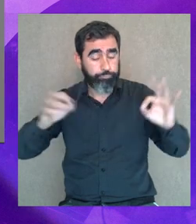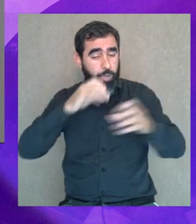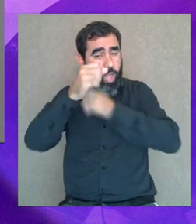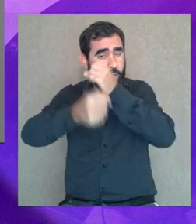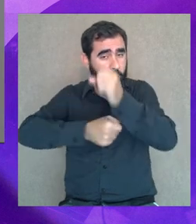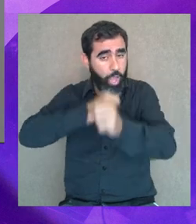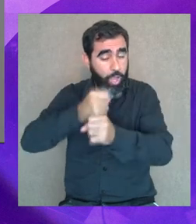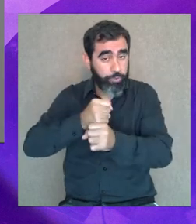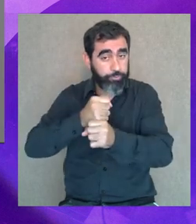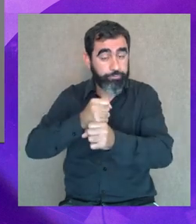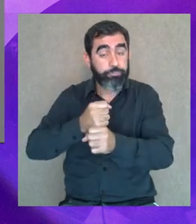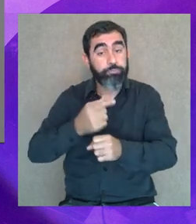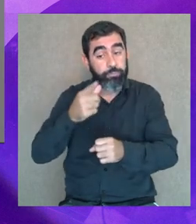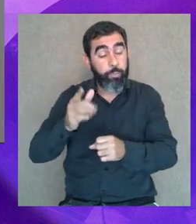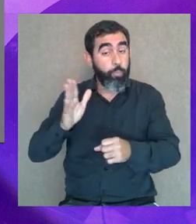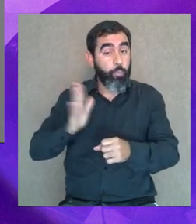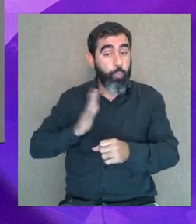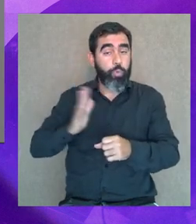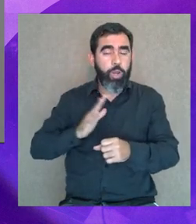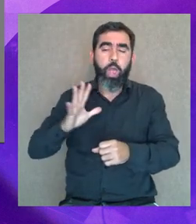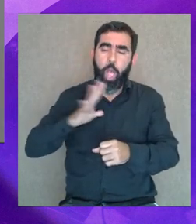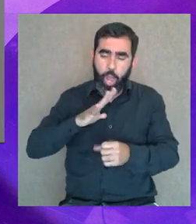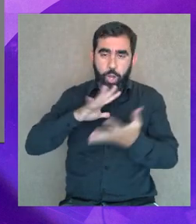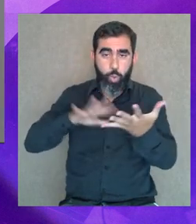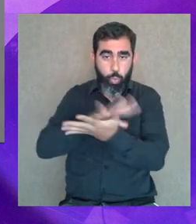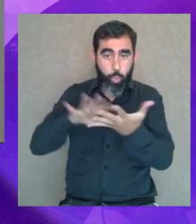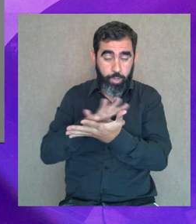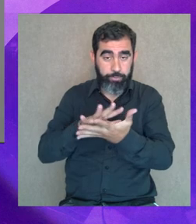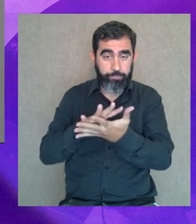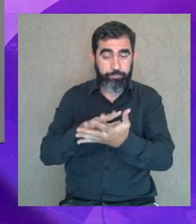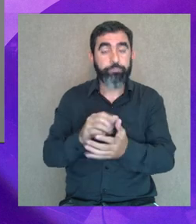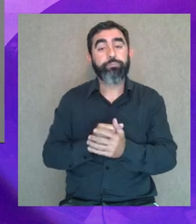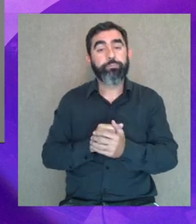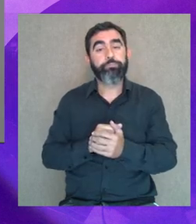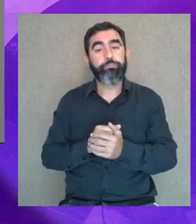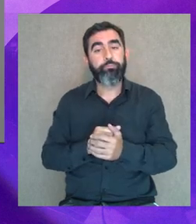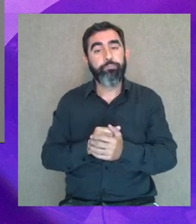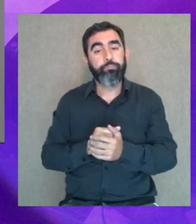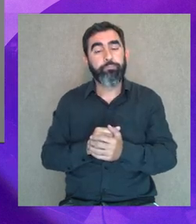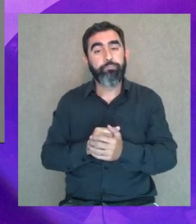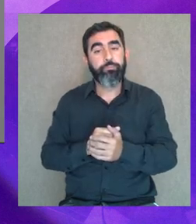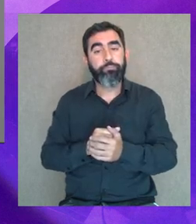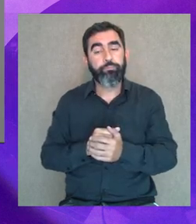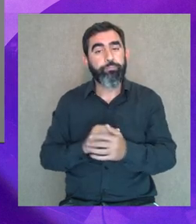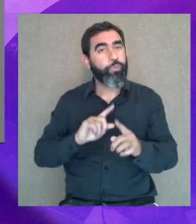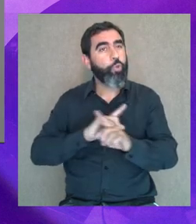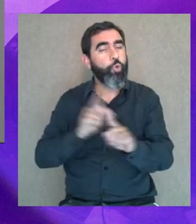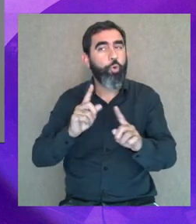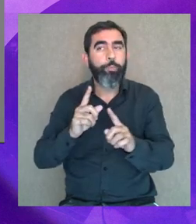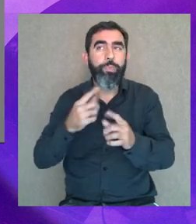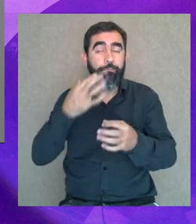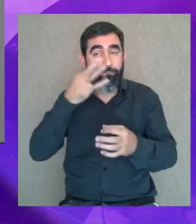los años en el cual la mujer tuvo un lugar y un poco como no